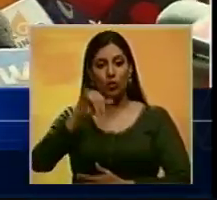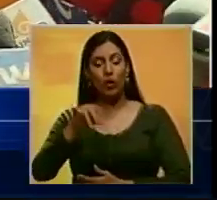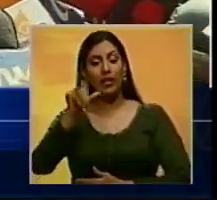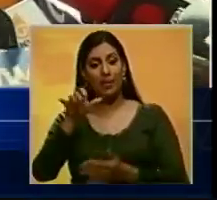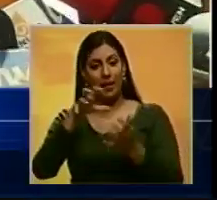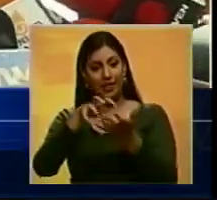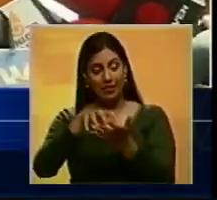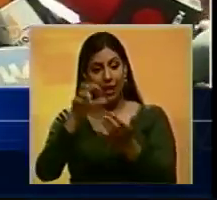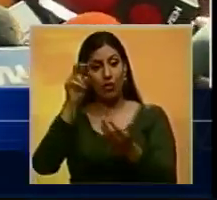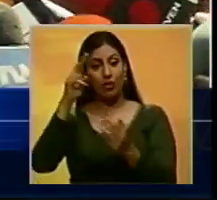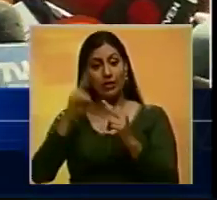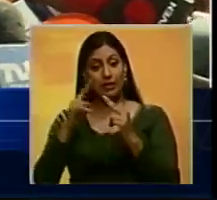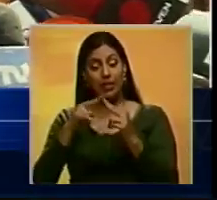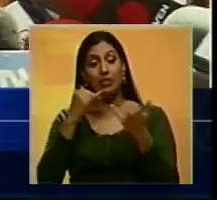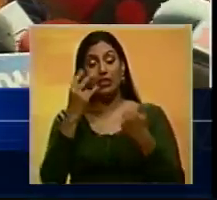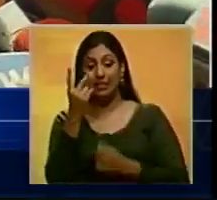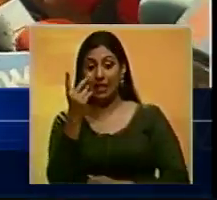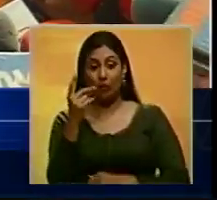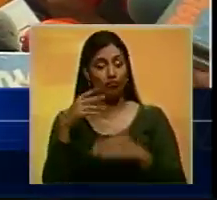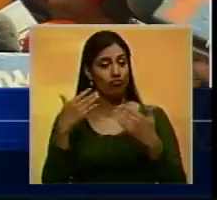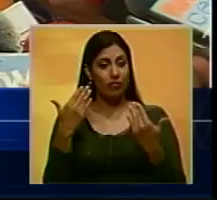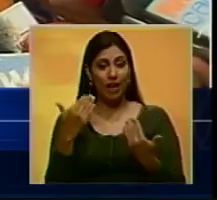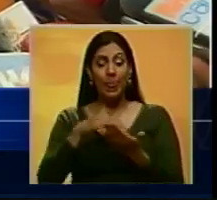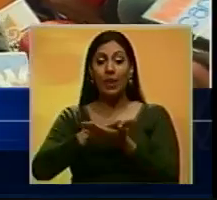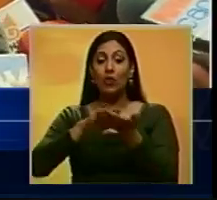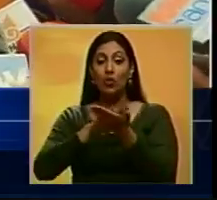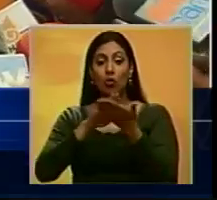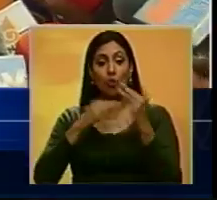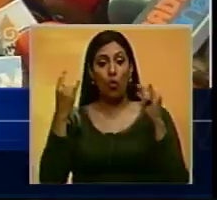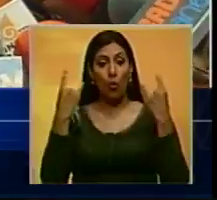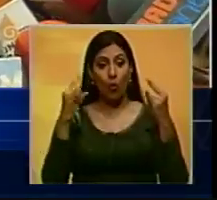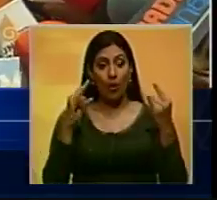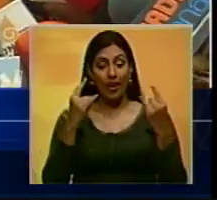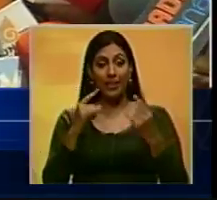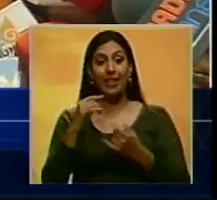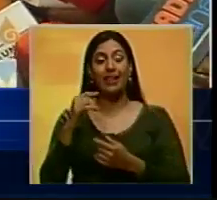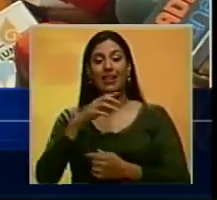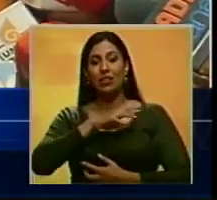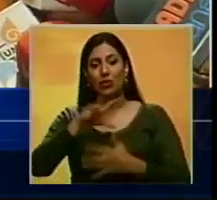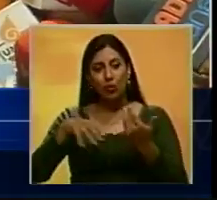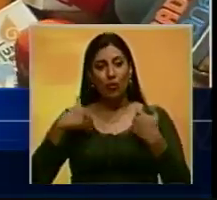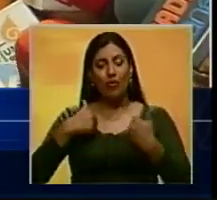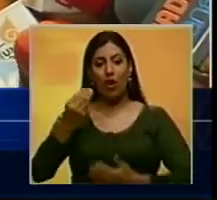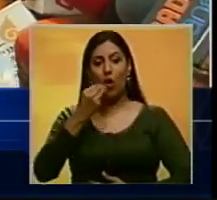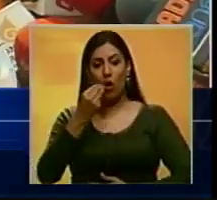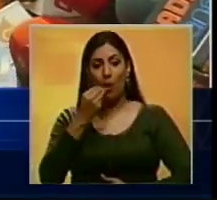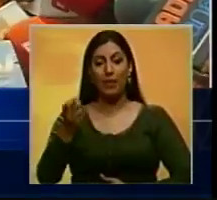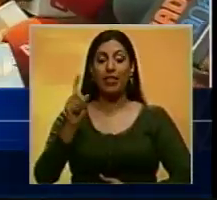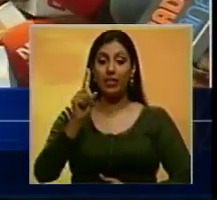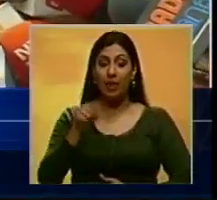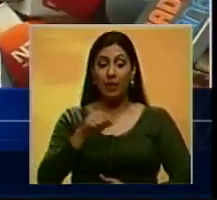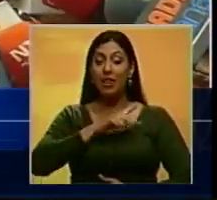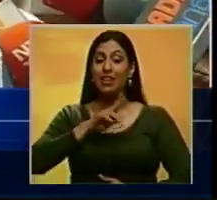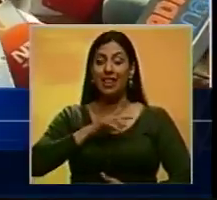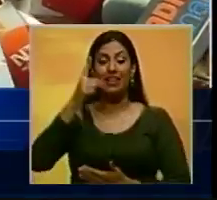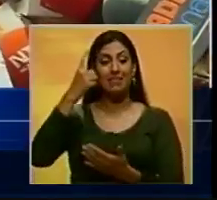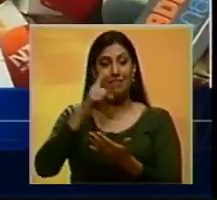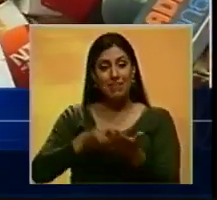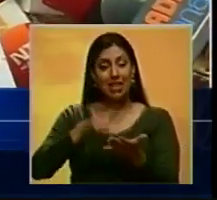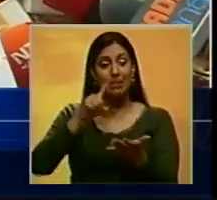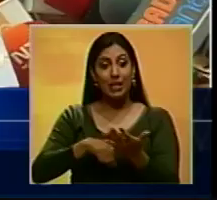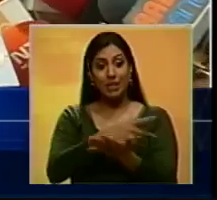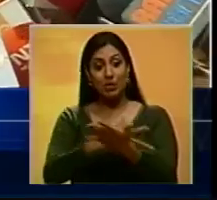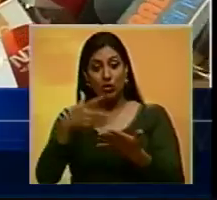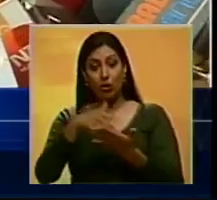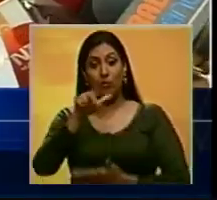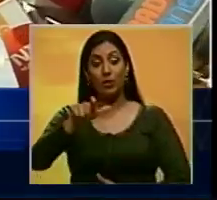Estado Táchira. En segundo lugar, es la solución urgente del drama en materia de alimentos y medicina, donde hay miles y de